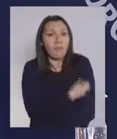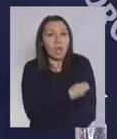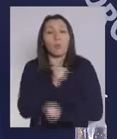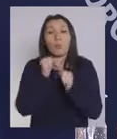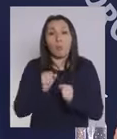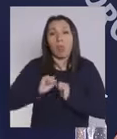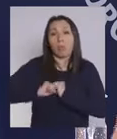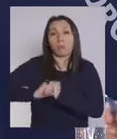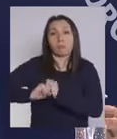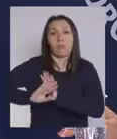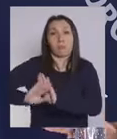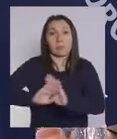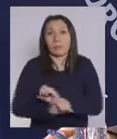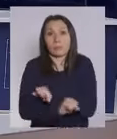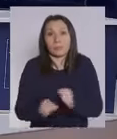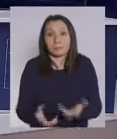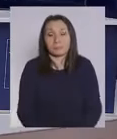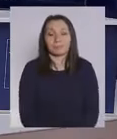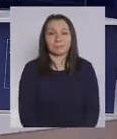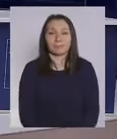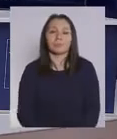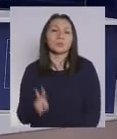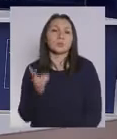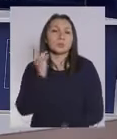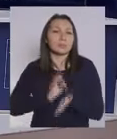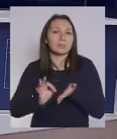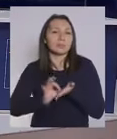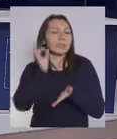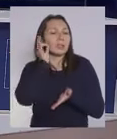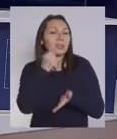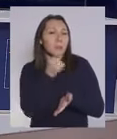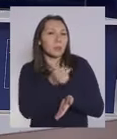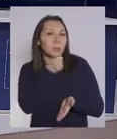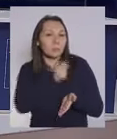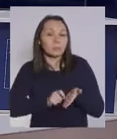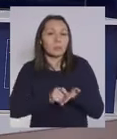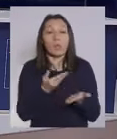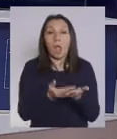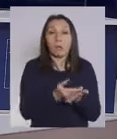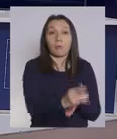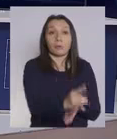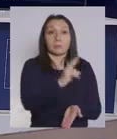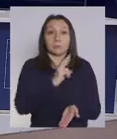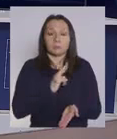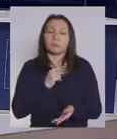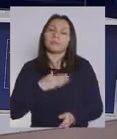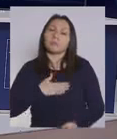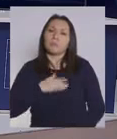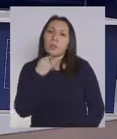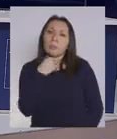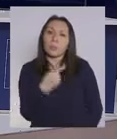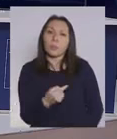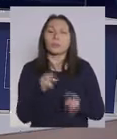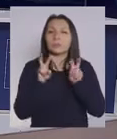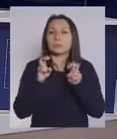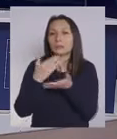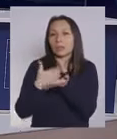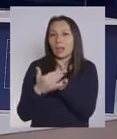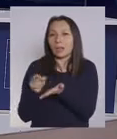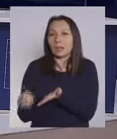que lo pueda combatir. Subsecretaria, respecto, aprovechando su respuesta, quería preguntarle respecto a esta